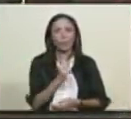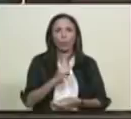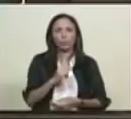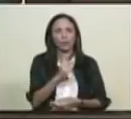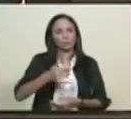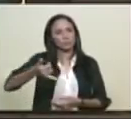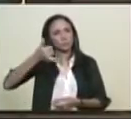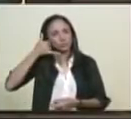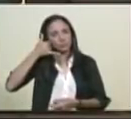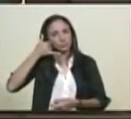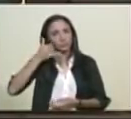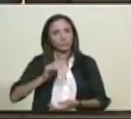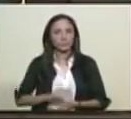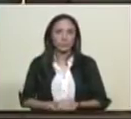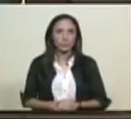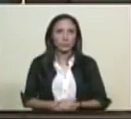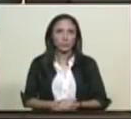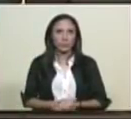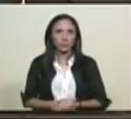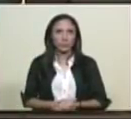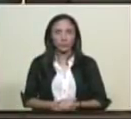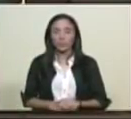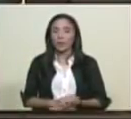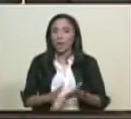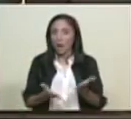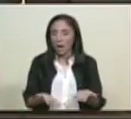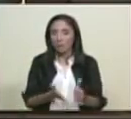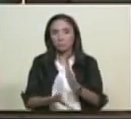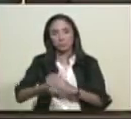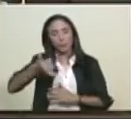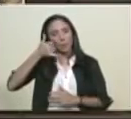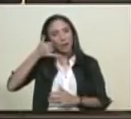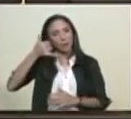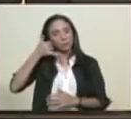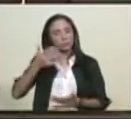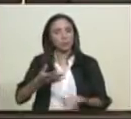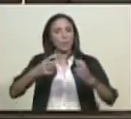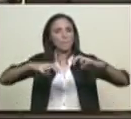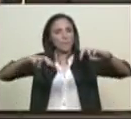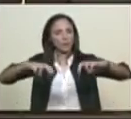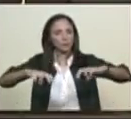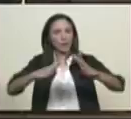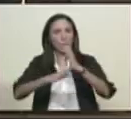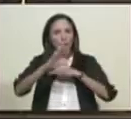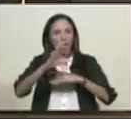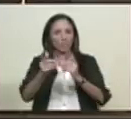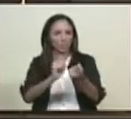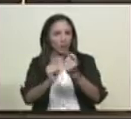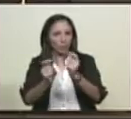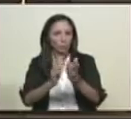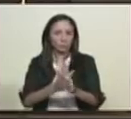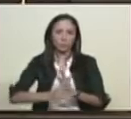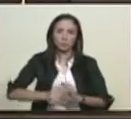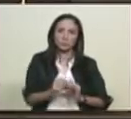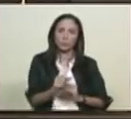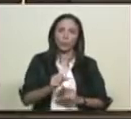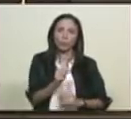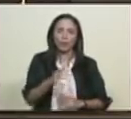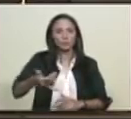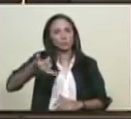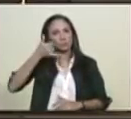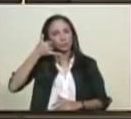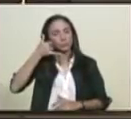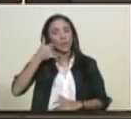Llamada confirmada por los miembros de la mesa de diálogo de la oposición en República Dominicana. Y le dieron